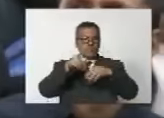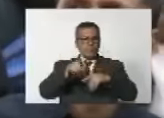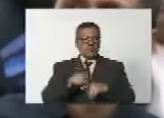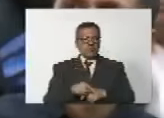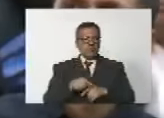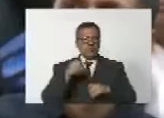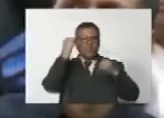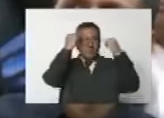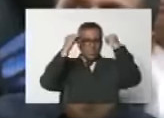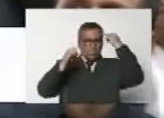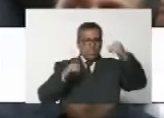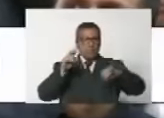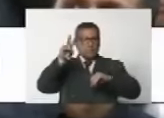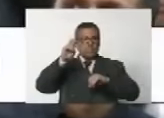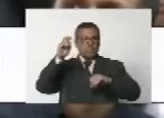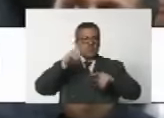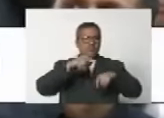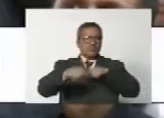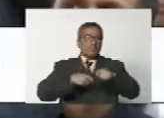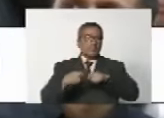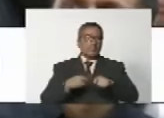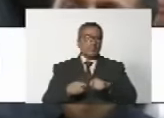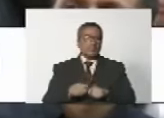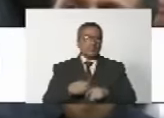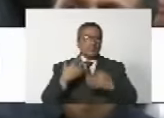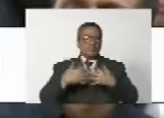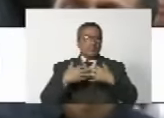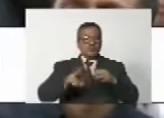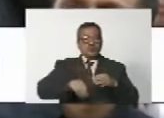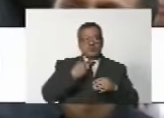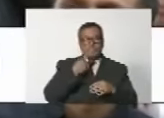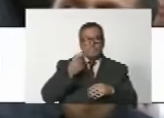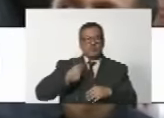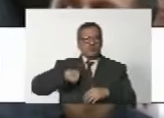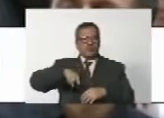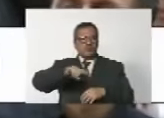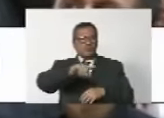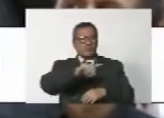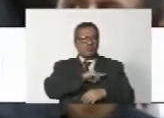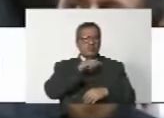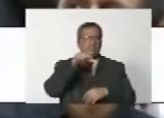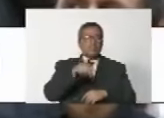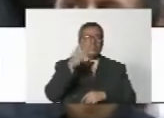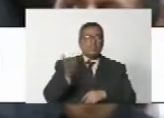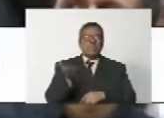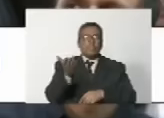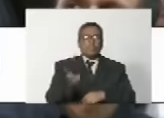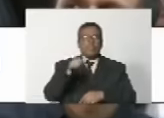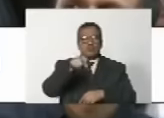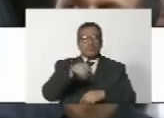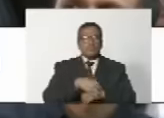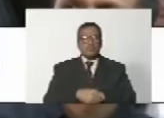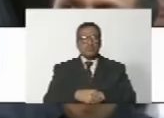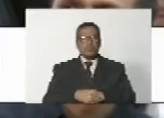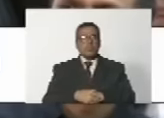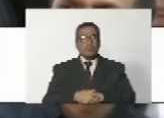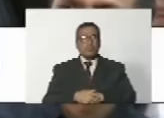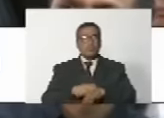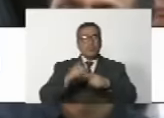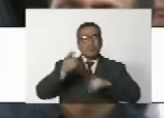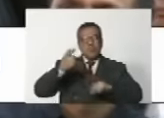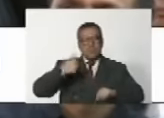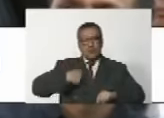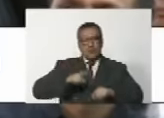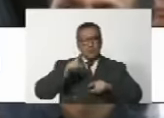esta iniciativa, de esta nueva dinámica industrial, podríamos nosotros resaltar la importancia sobre que